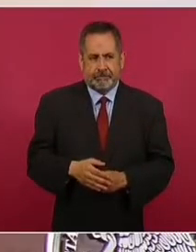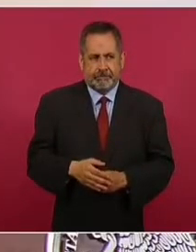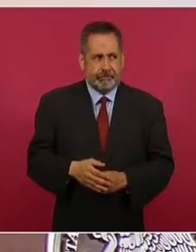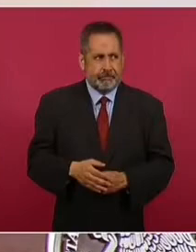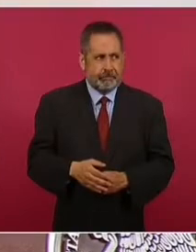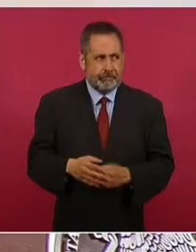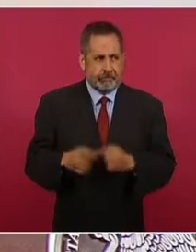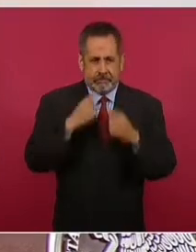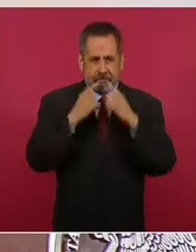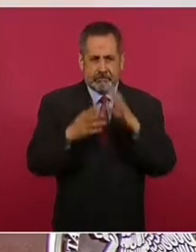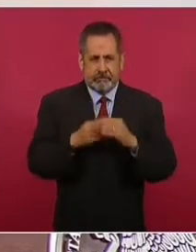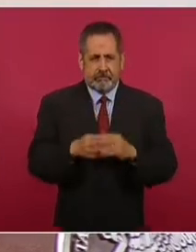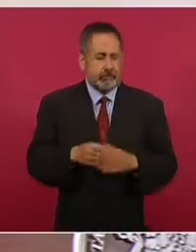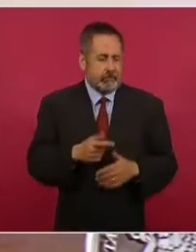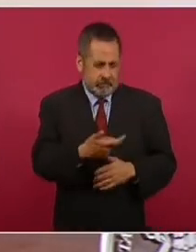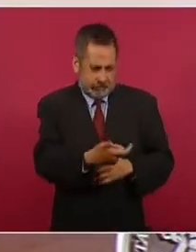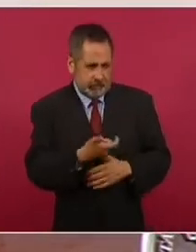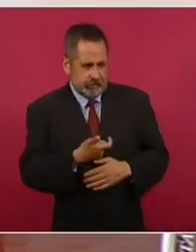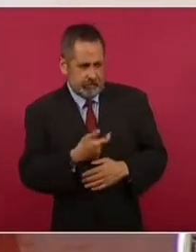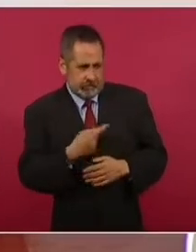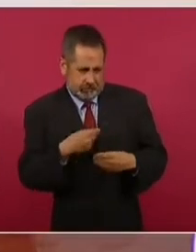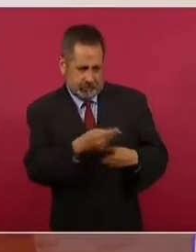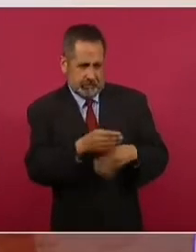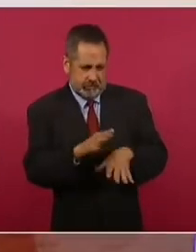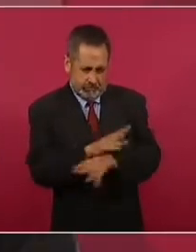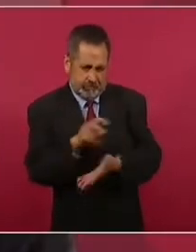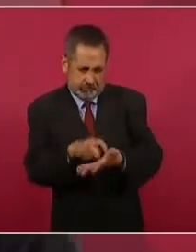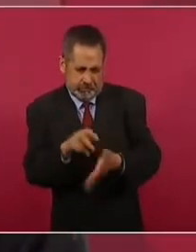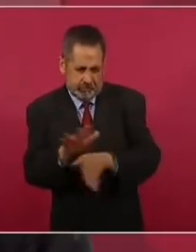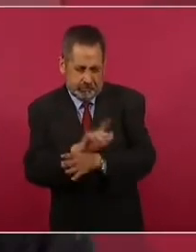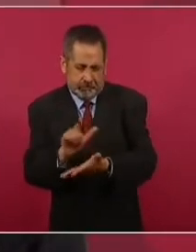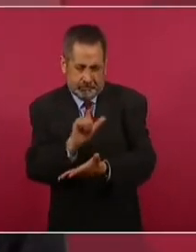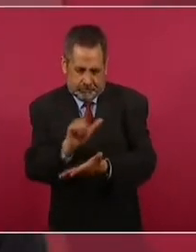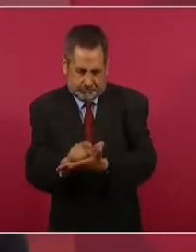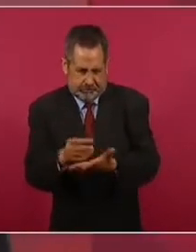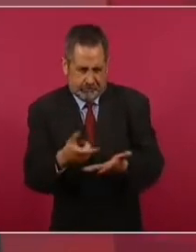a cambio de dinero, porque así se hacía.